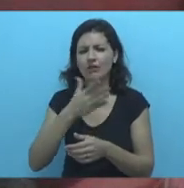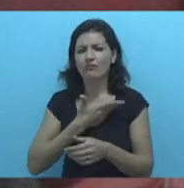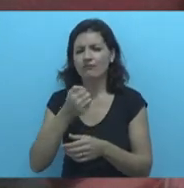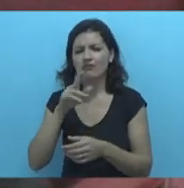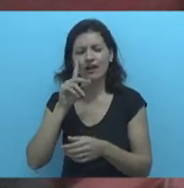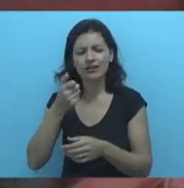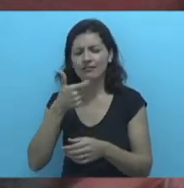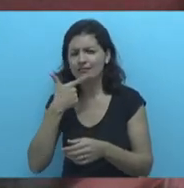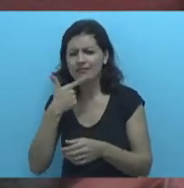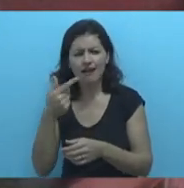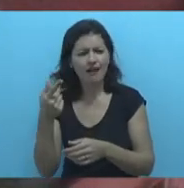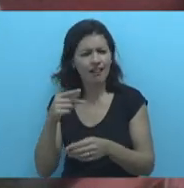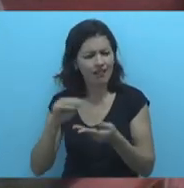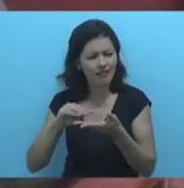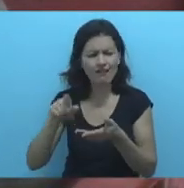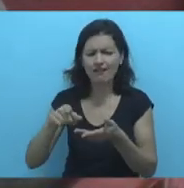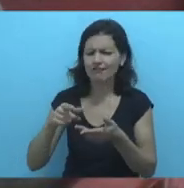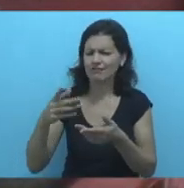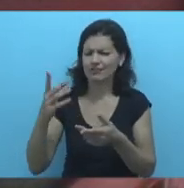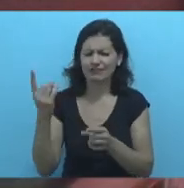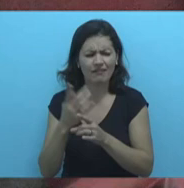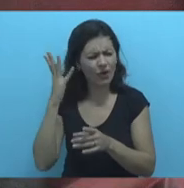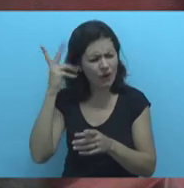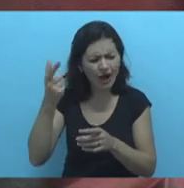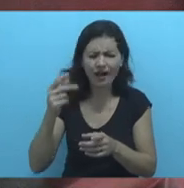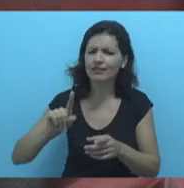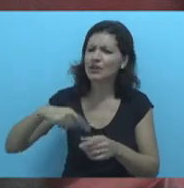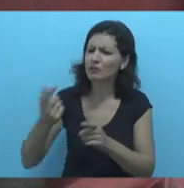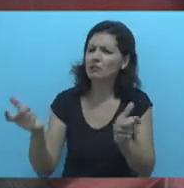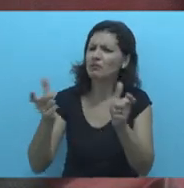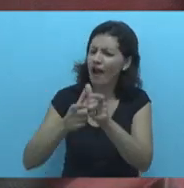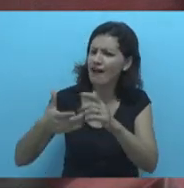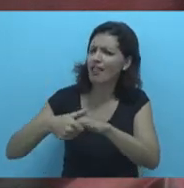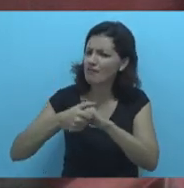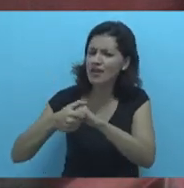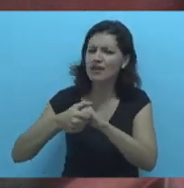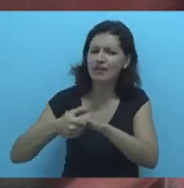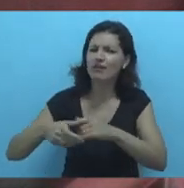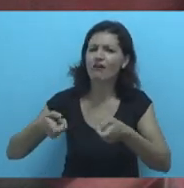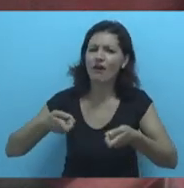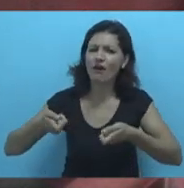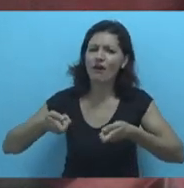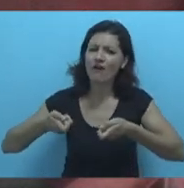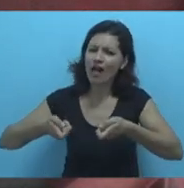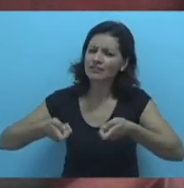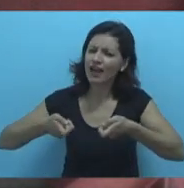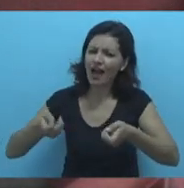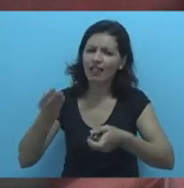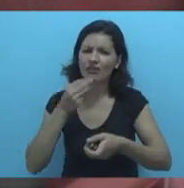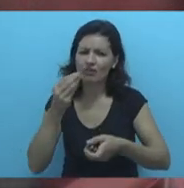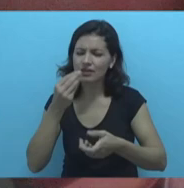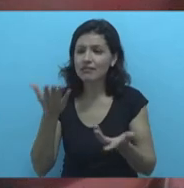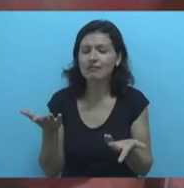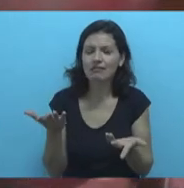Miguel. Y después era muy, muy, muy rara la relación, porque se juntaban, por ahí venía Poppy y Enrique, y parecía que no